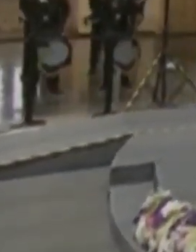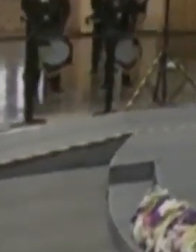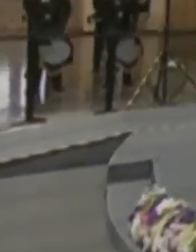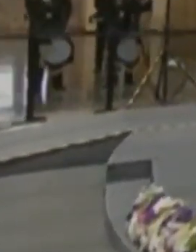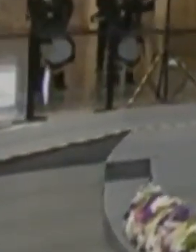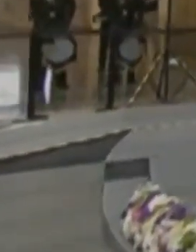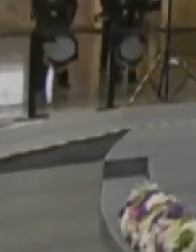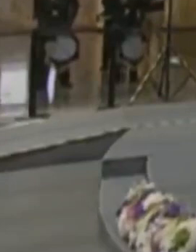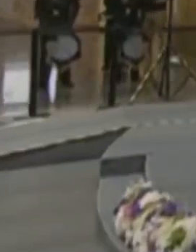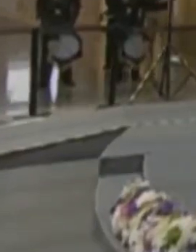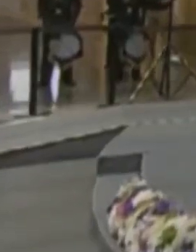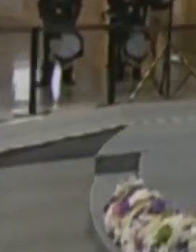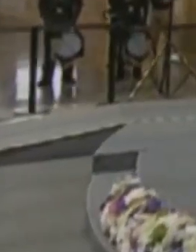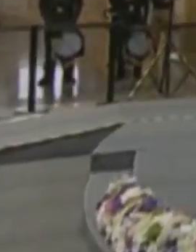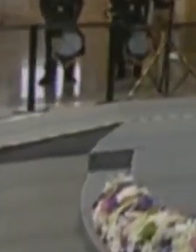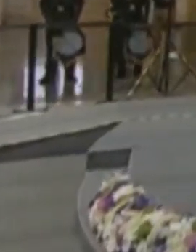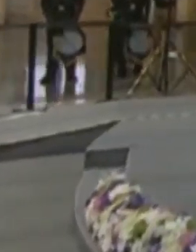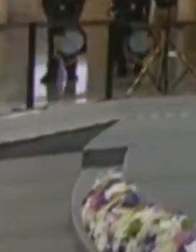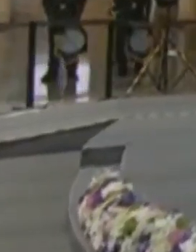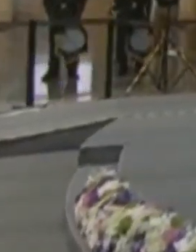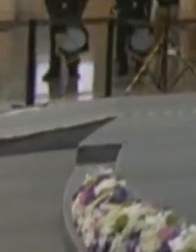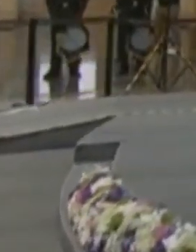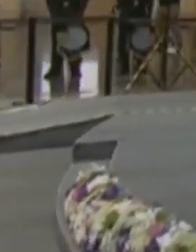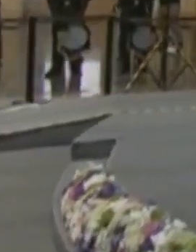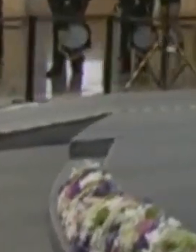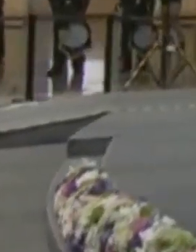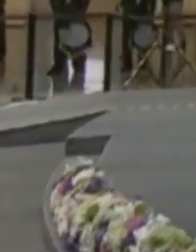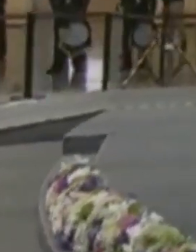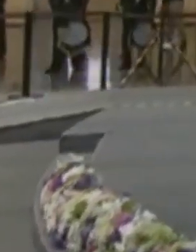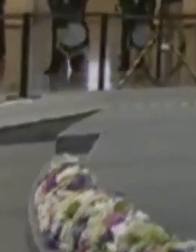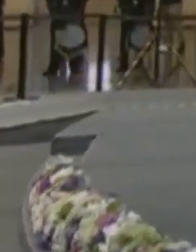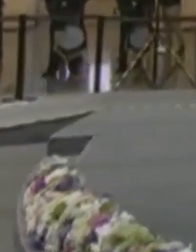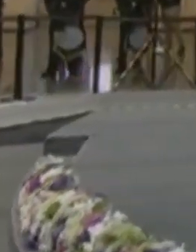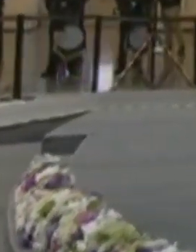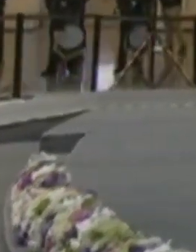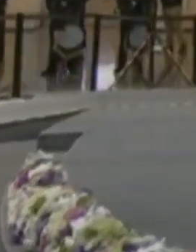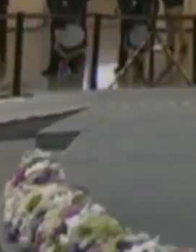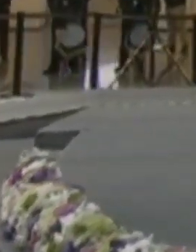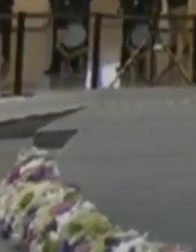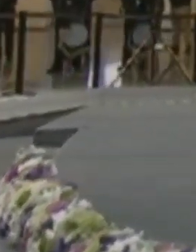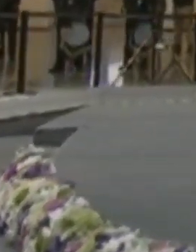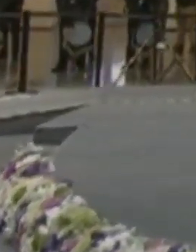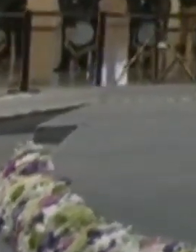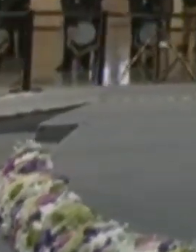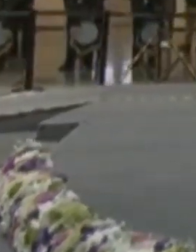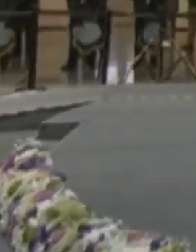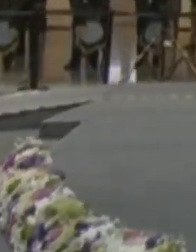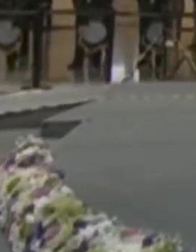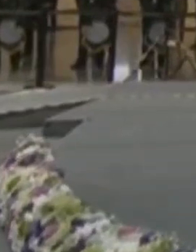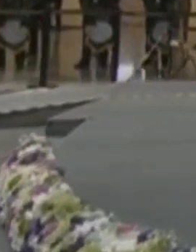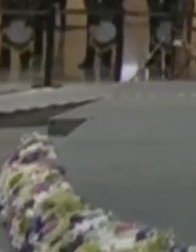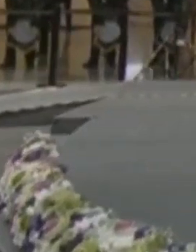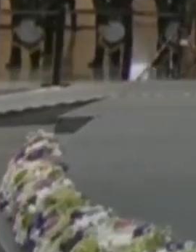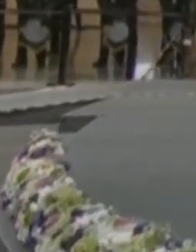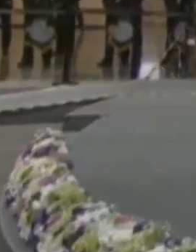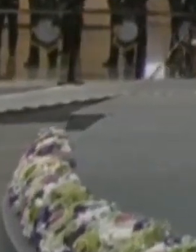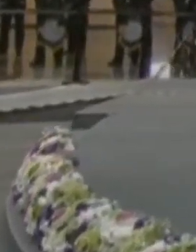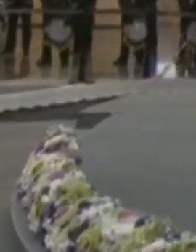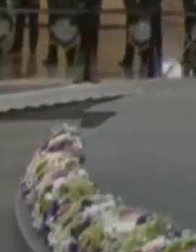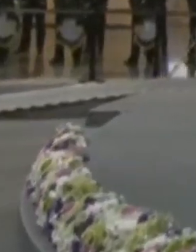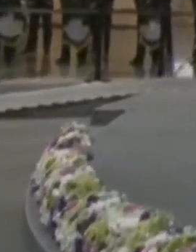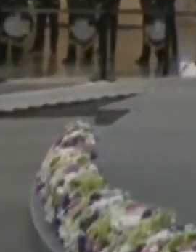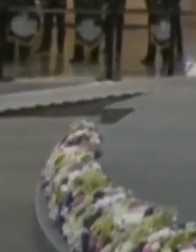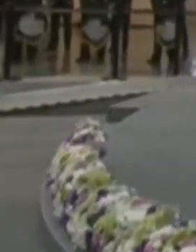doña Elena Poniatowska Amor. Y por supuesto lo que todo mundo espera también es escucharla, conocer cuál es su opinión y